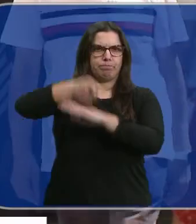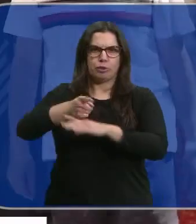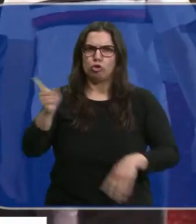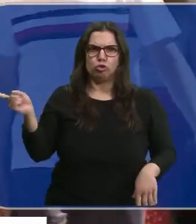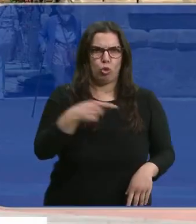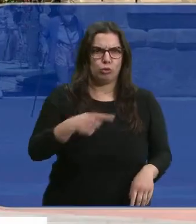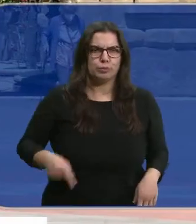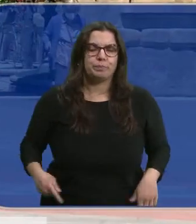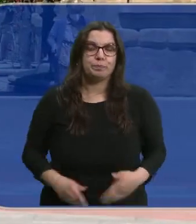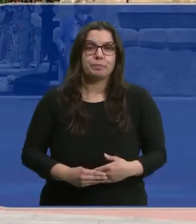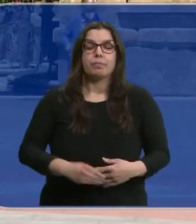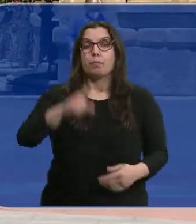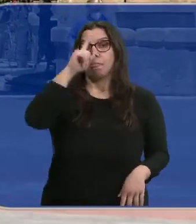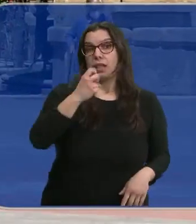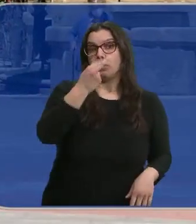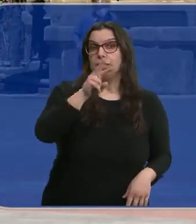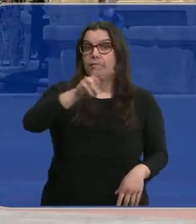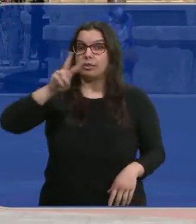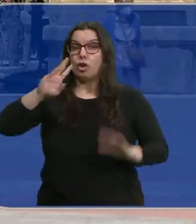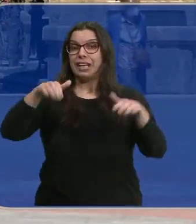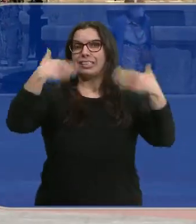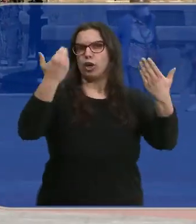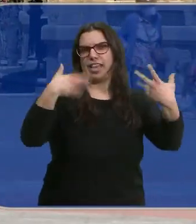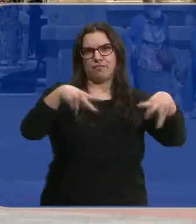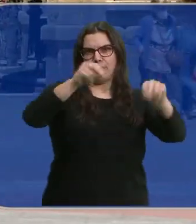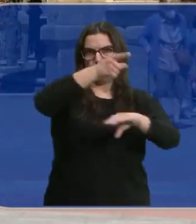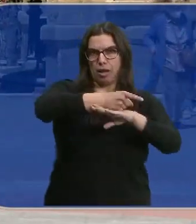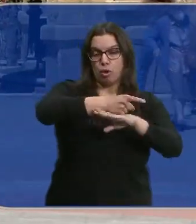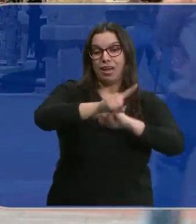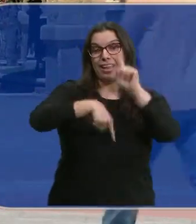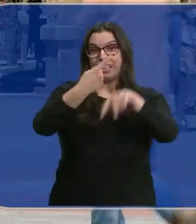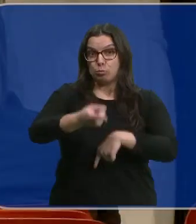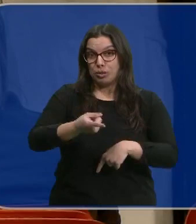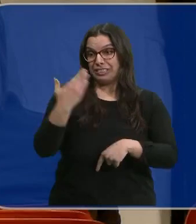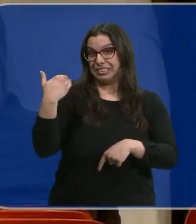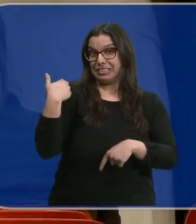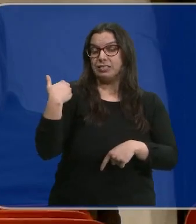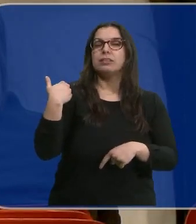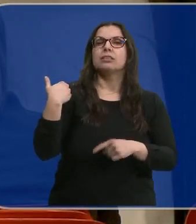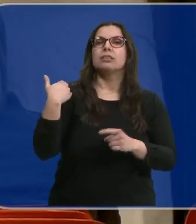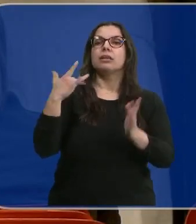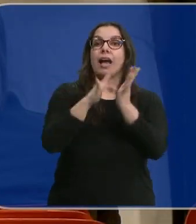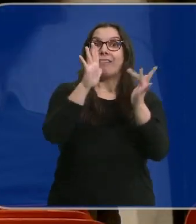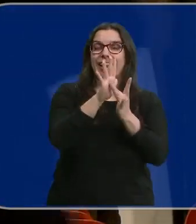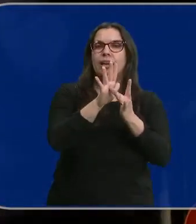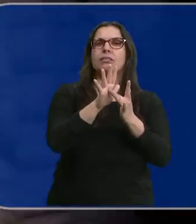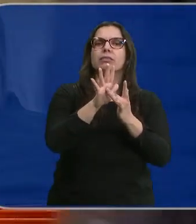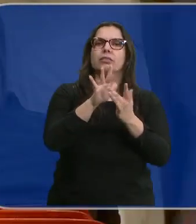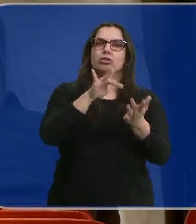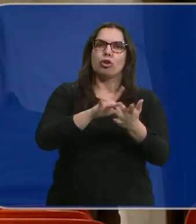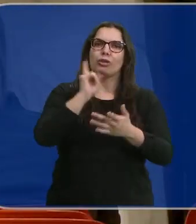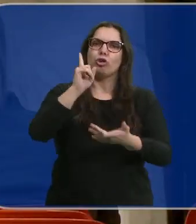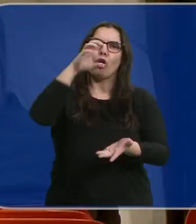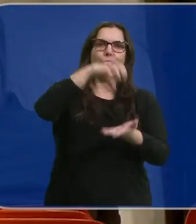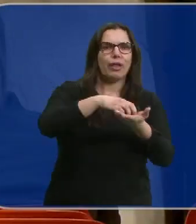excepciones. En 2022 se suprimió en exteriores y en abril, casi 2 años después, solo era obligatoria en centros sanitarios y